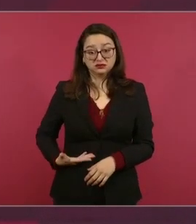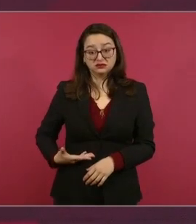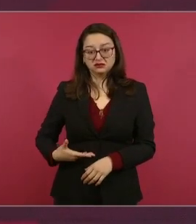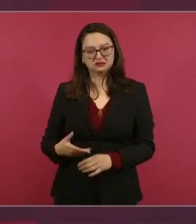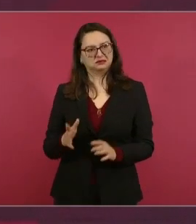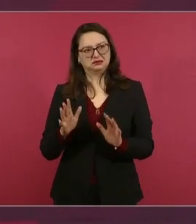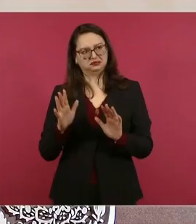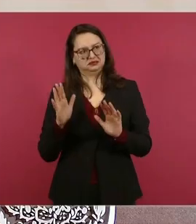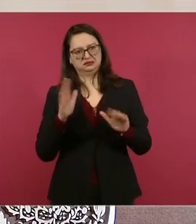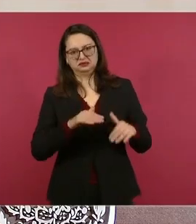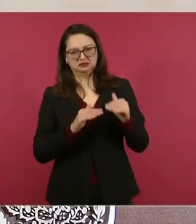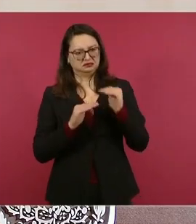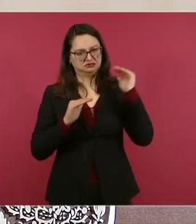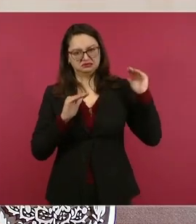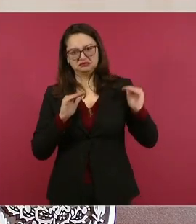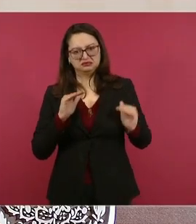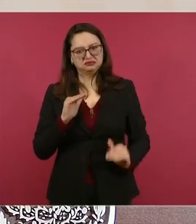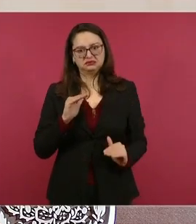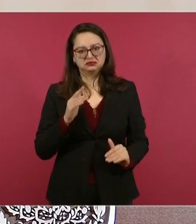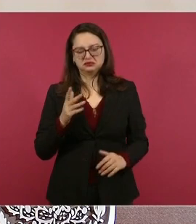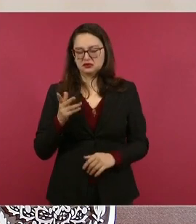del Ejecutivo,